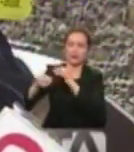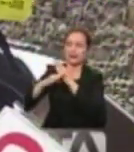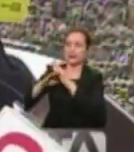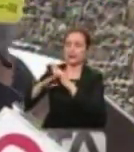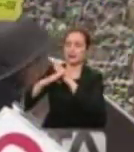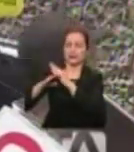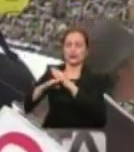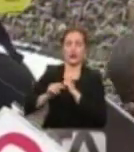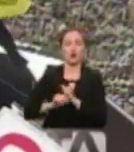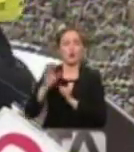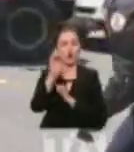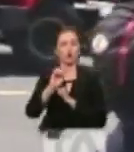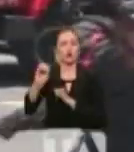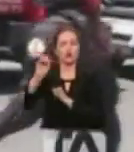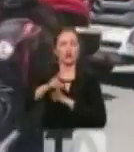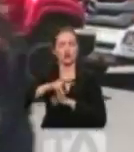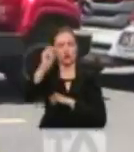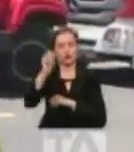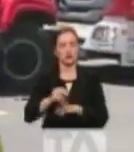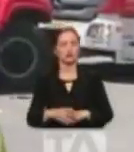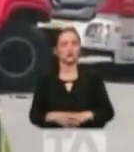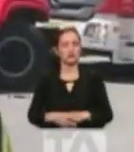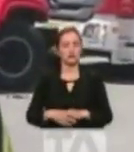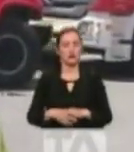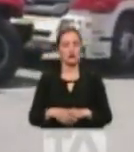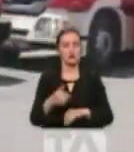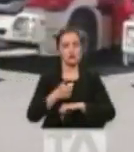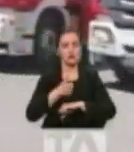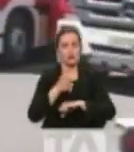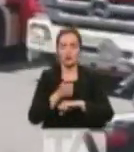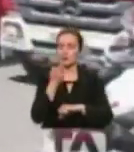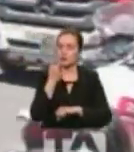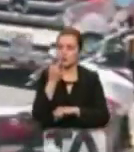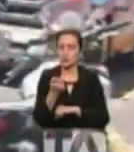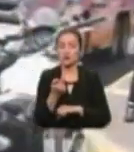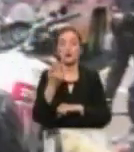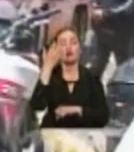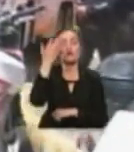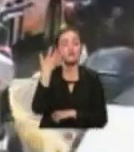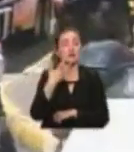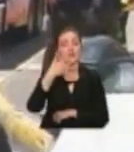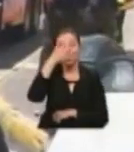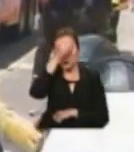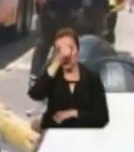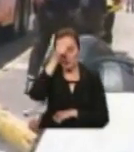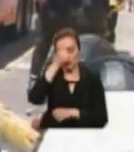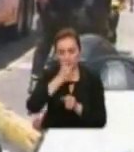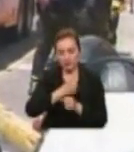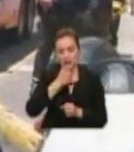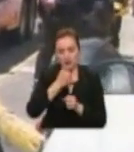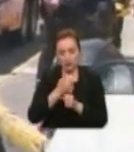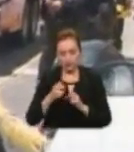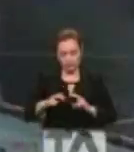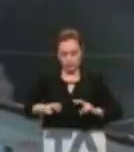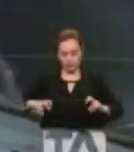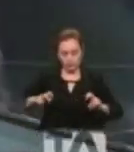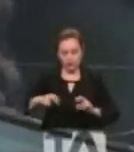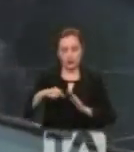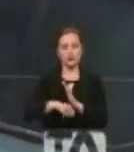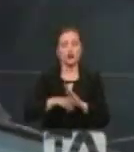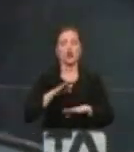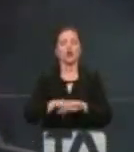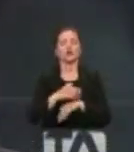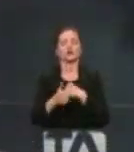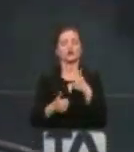lado norte como en el lado occidental. Las autoridades mencionaron que desde el domingo iniciaron los trabajos de investigación